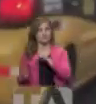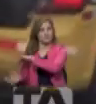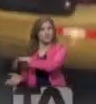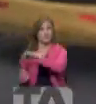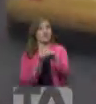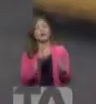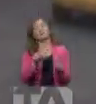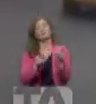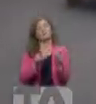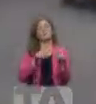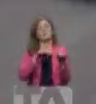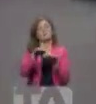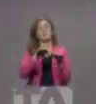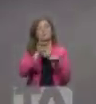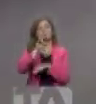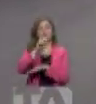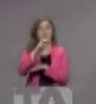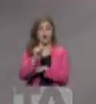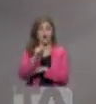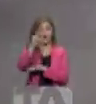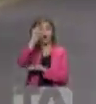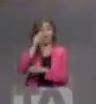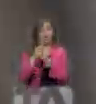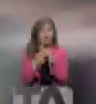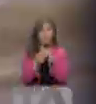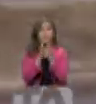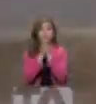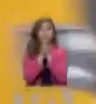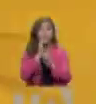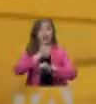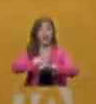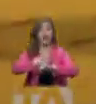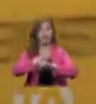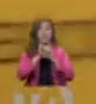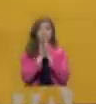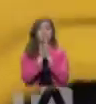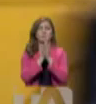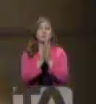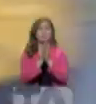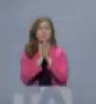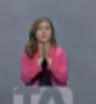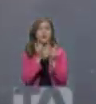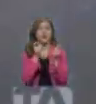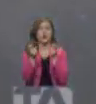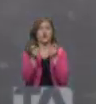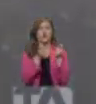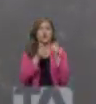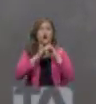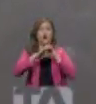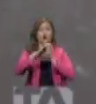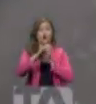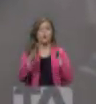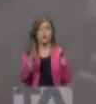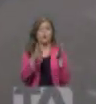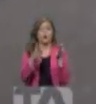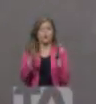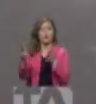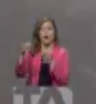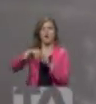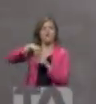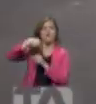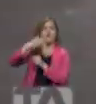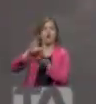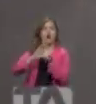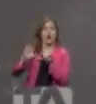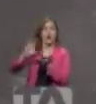Quienes transitan por la avenida El Inca en el norte de Quito piden a las autoridades de tránsito que se controle a los buses escolares que se parquean en los